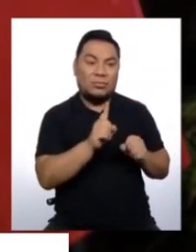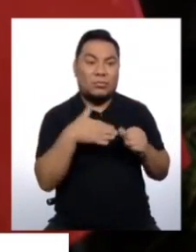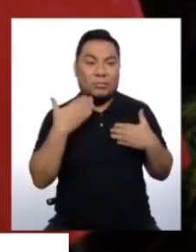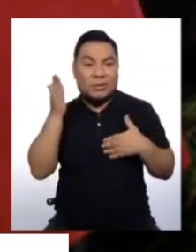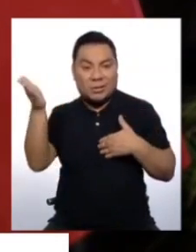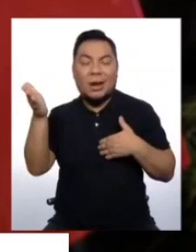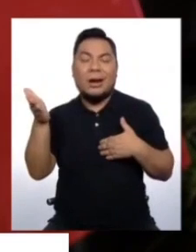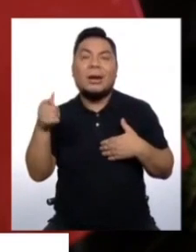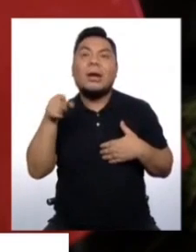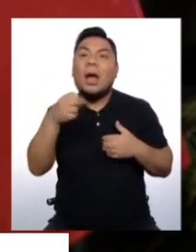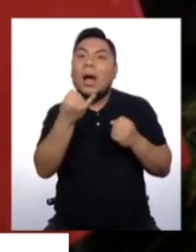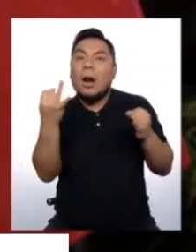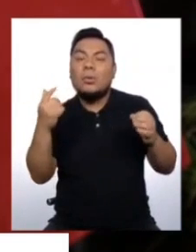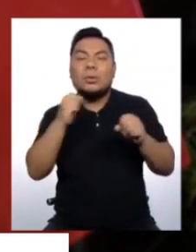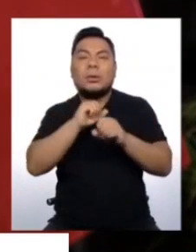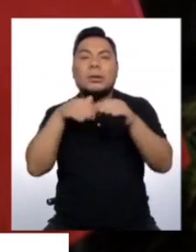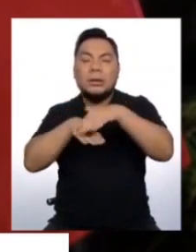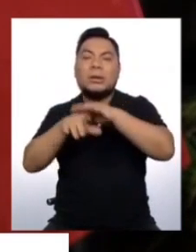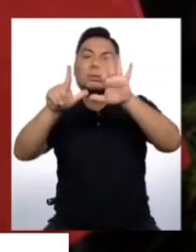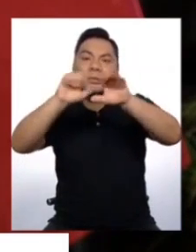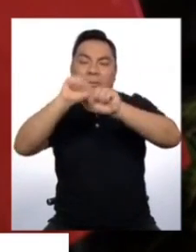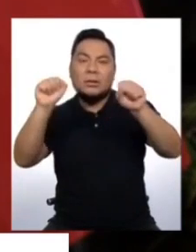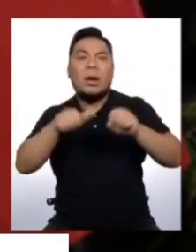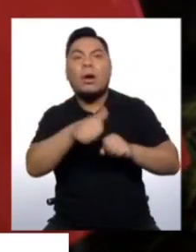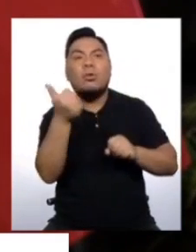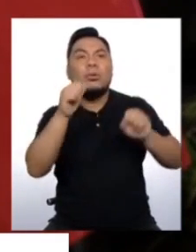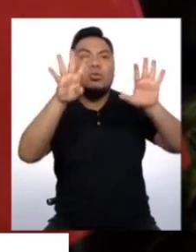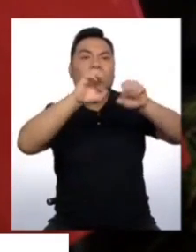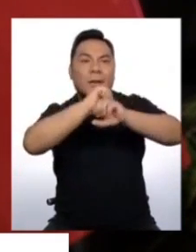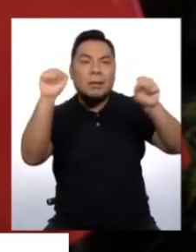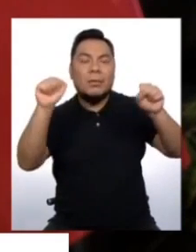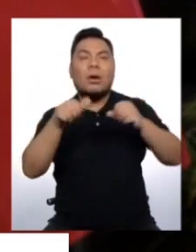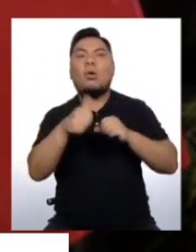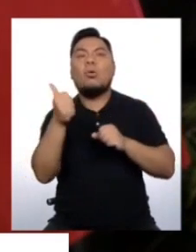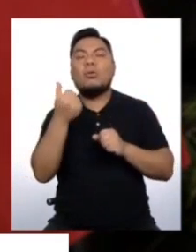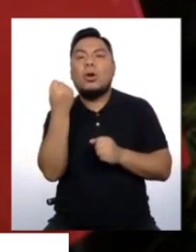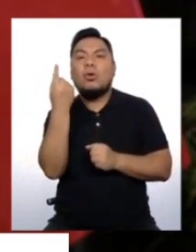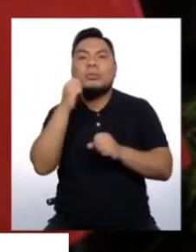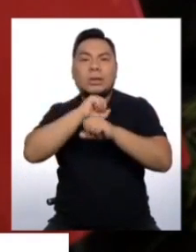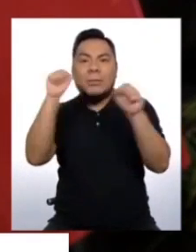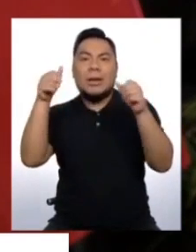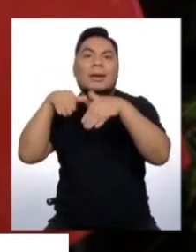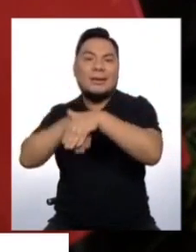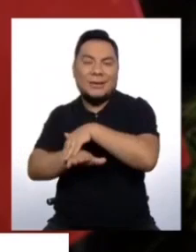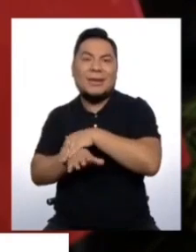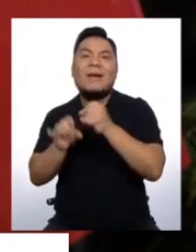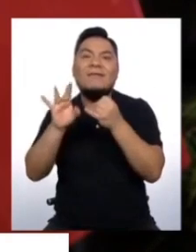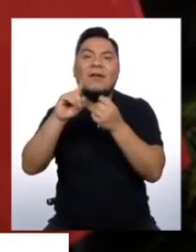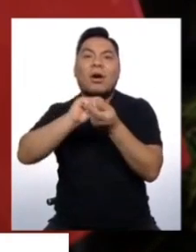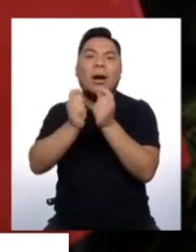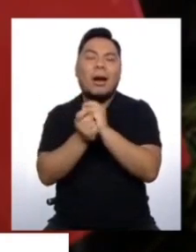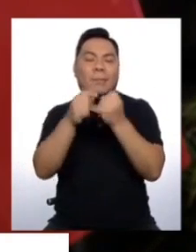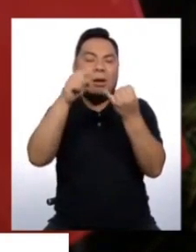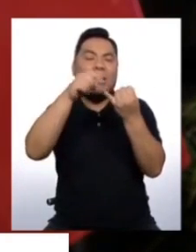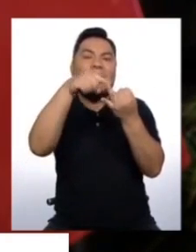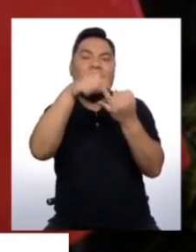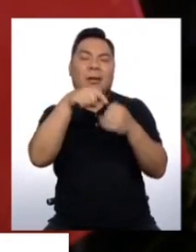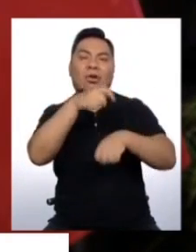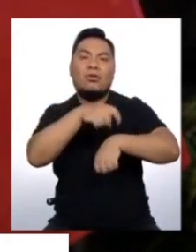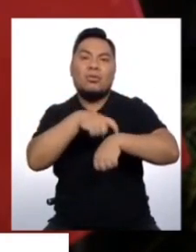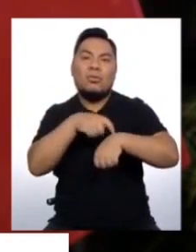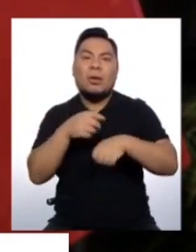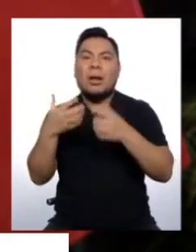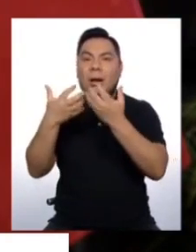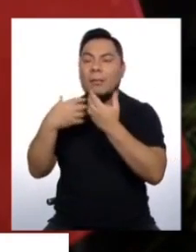unos ingresan 7 de la mañana, otros ingresan 9 de la mañana, otros ingresan 11 de la mañana, y la salida es así,